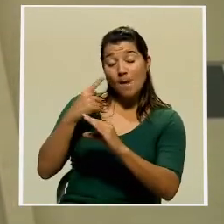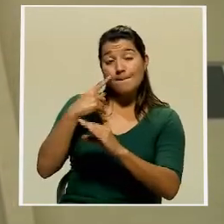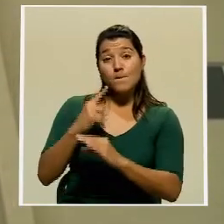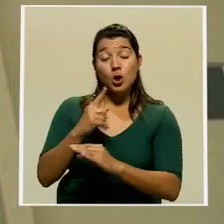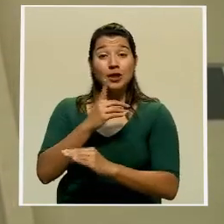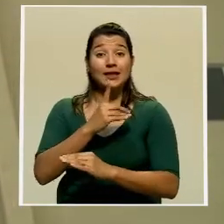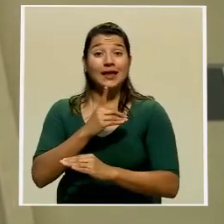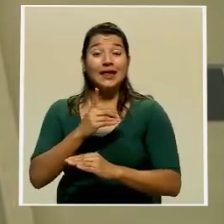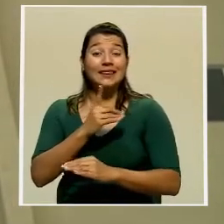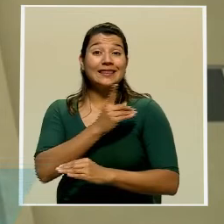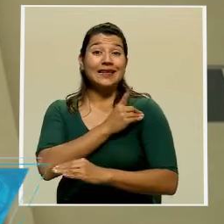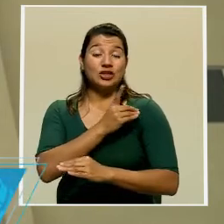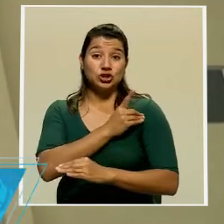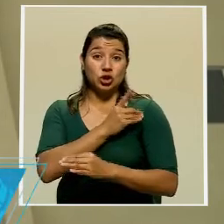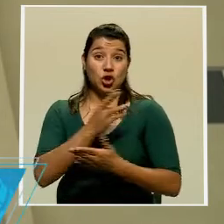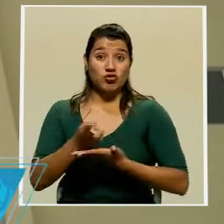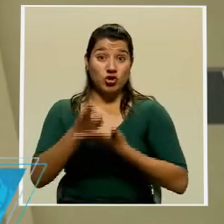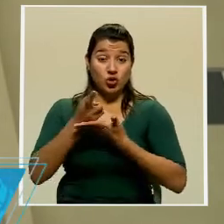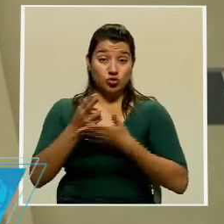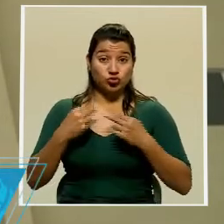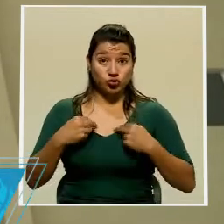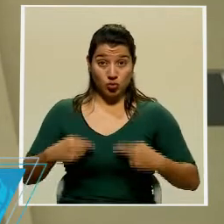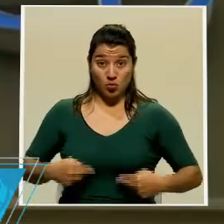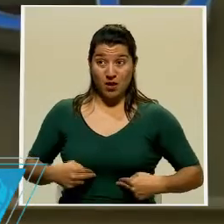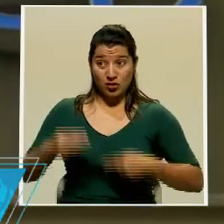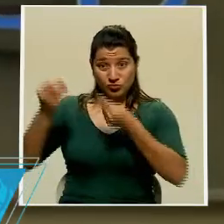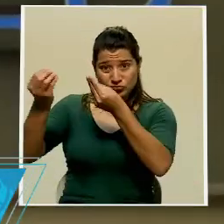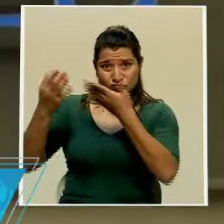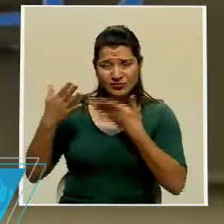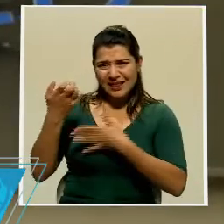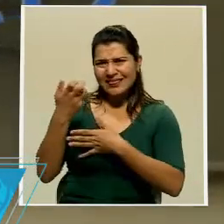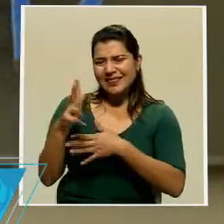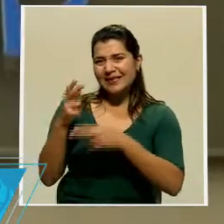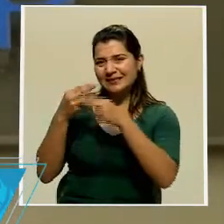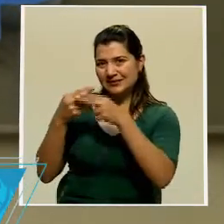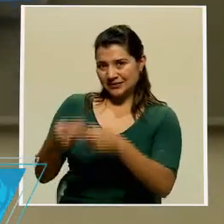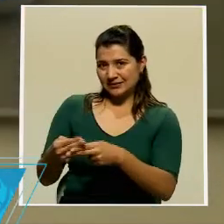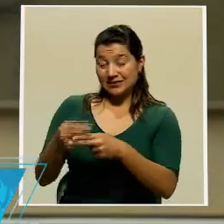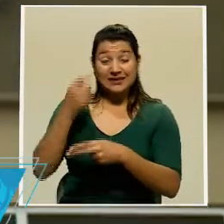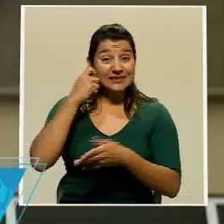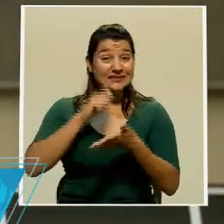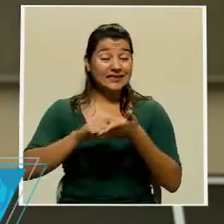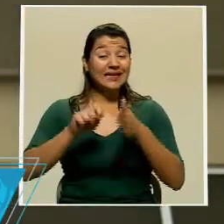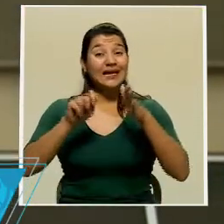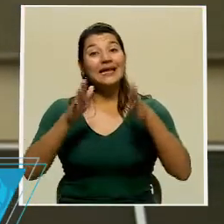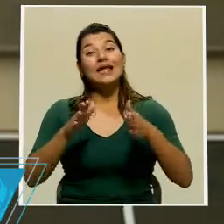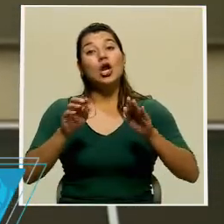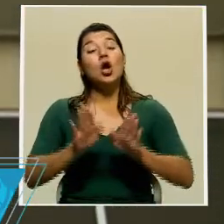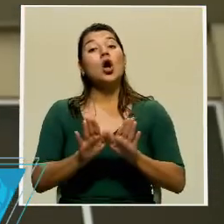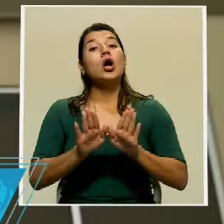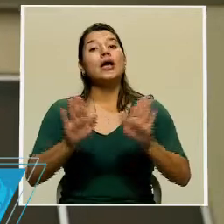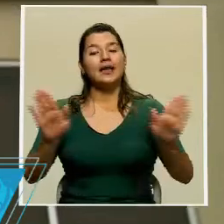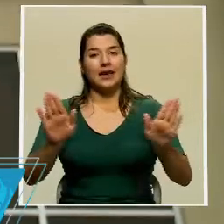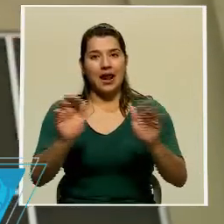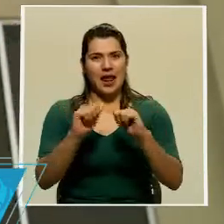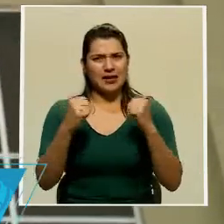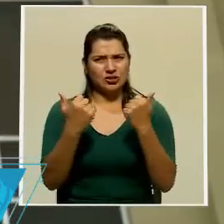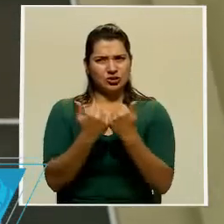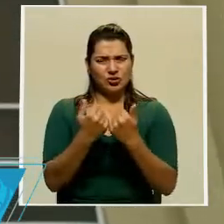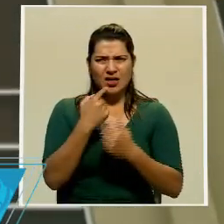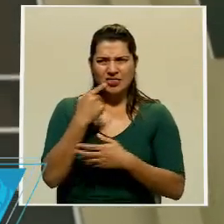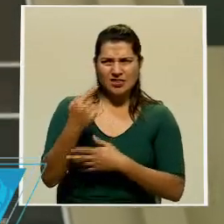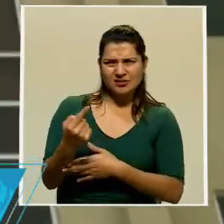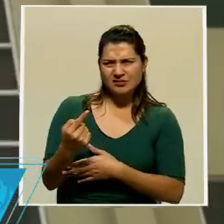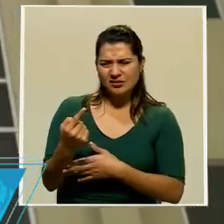Recursos Humanos, en la cual se les informaba de 13 nombramientos. Edgar Cubero, secretario general de la asociación, dijo que sus cuestionamientos